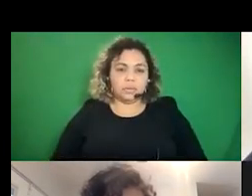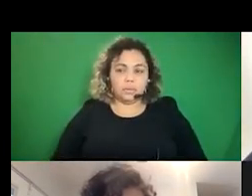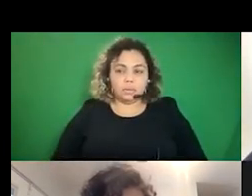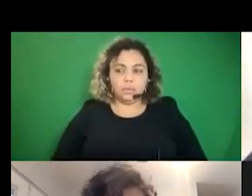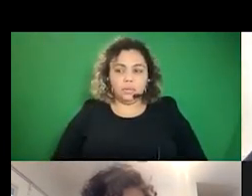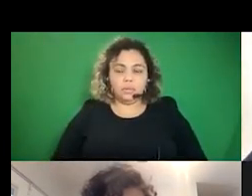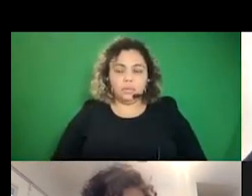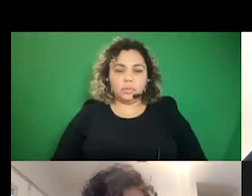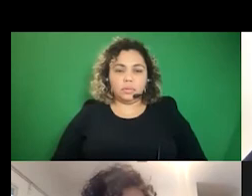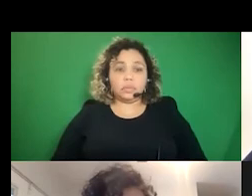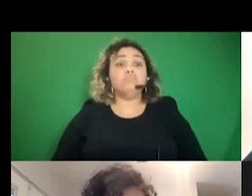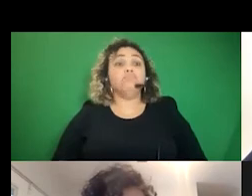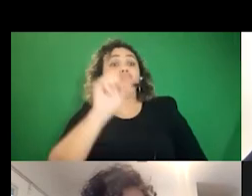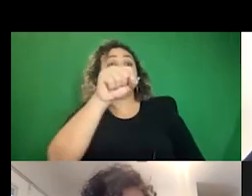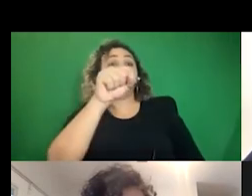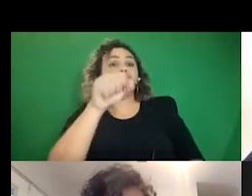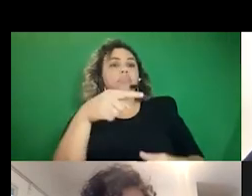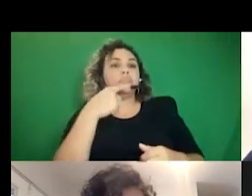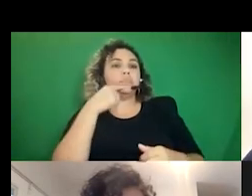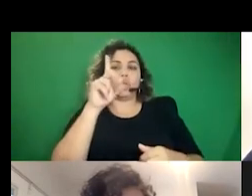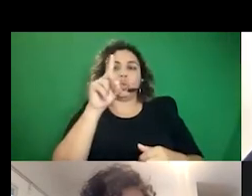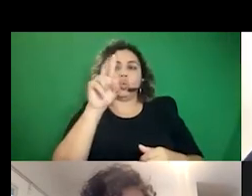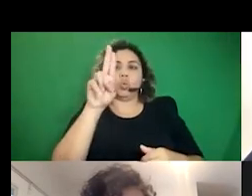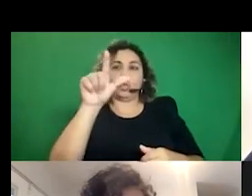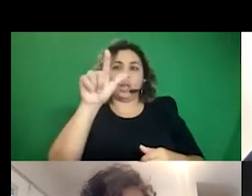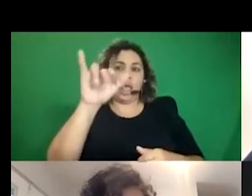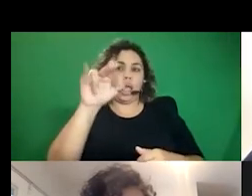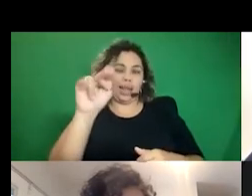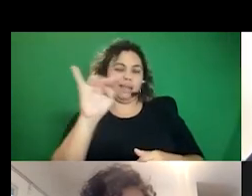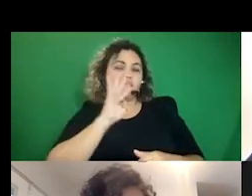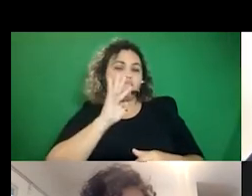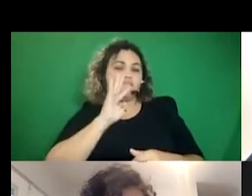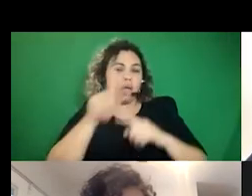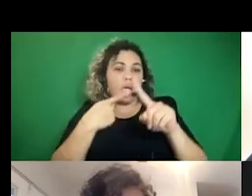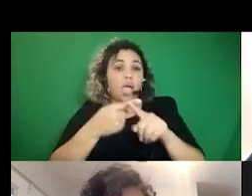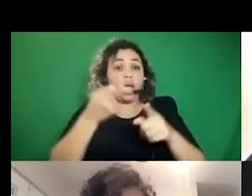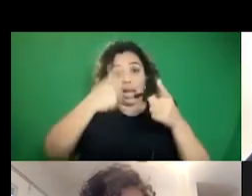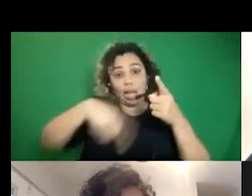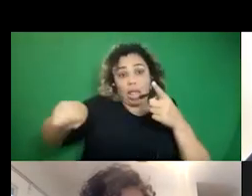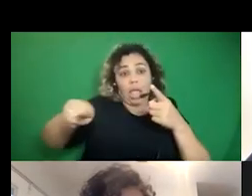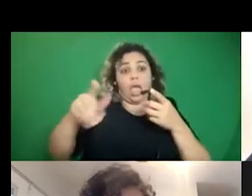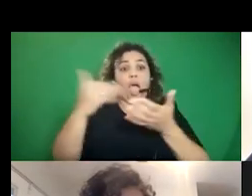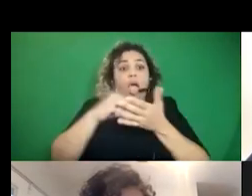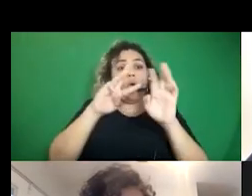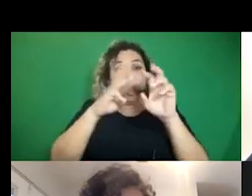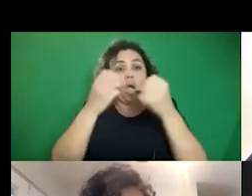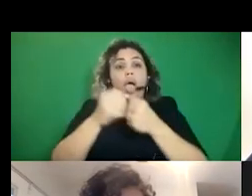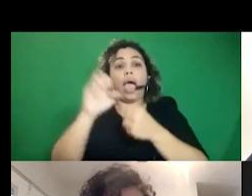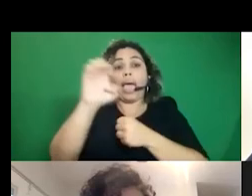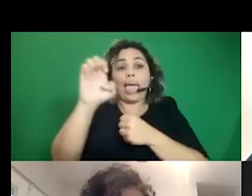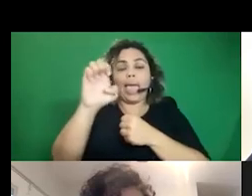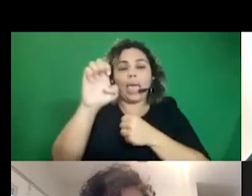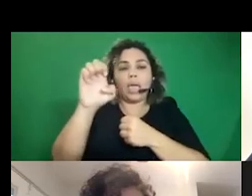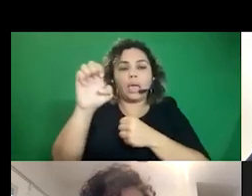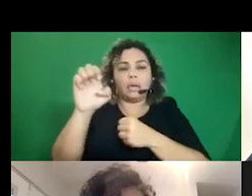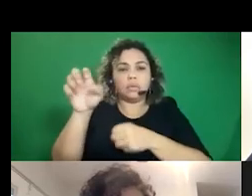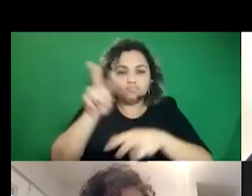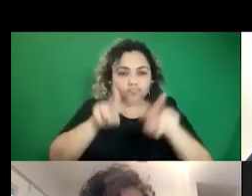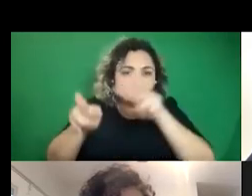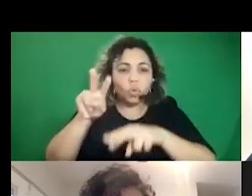entra si tenemos en nuestro taller la